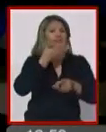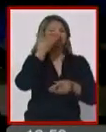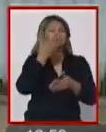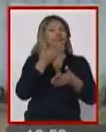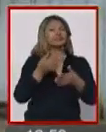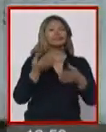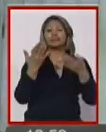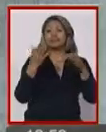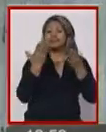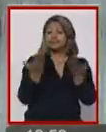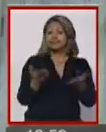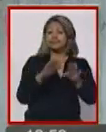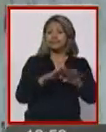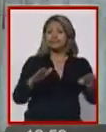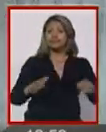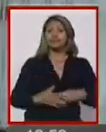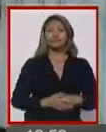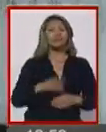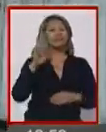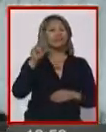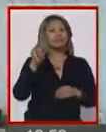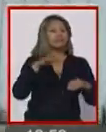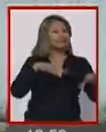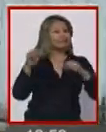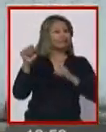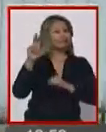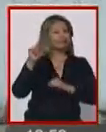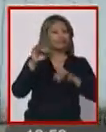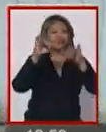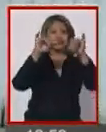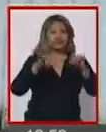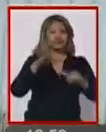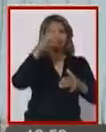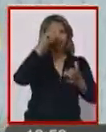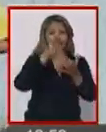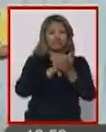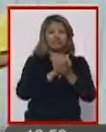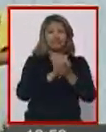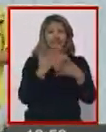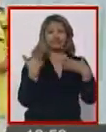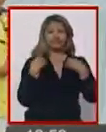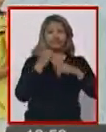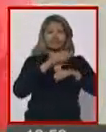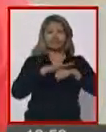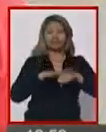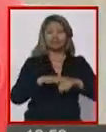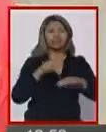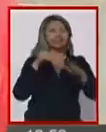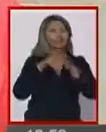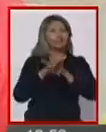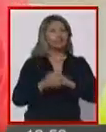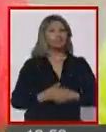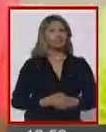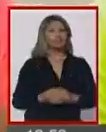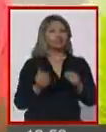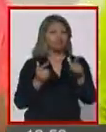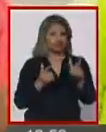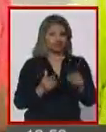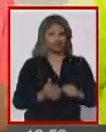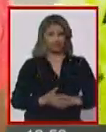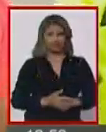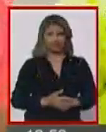gasificó y pese que habían menores de edad. ¡No nos vamos a mover! ¡Mi marido está herido ahí adentro! ¡Le han dado con la